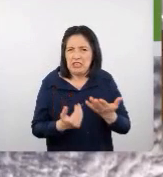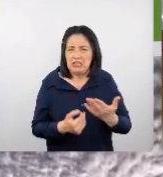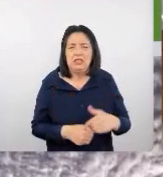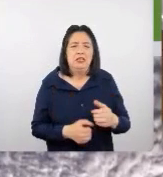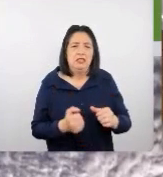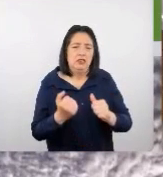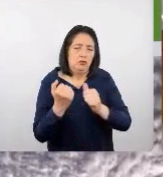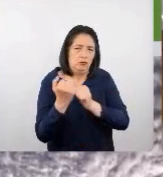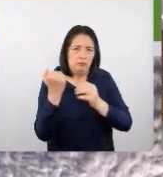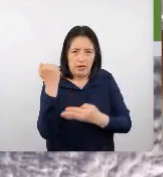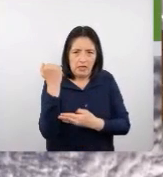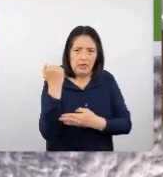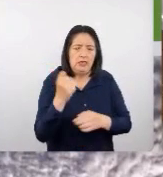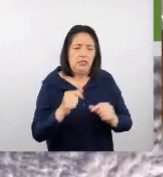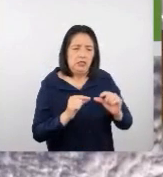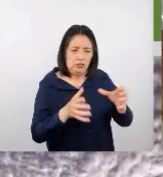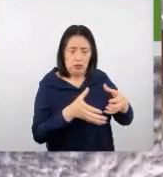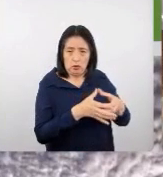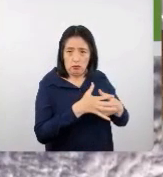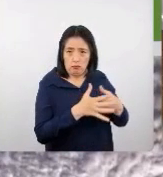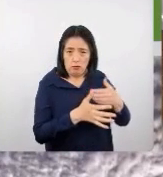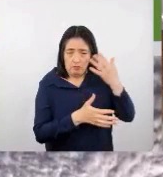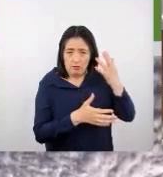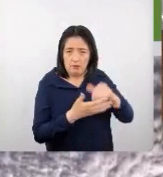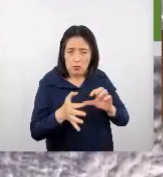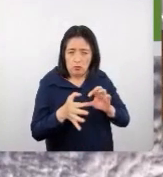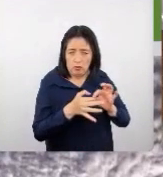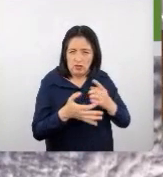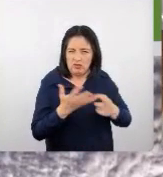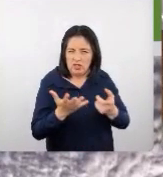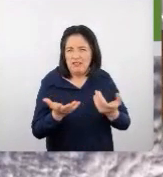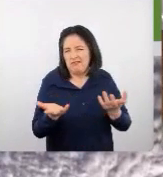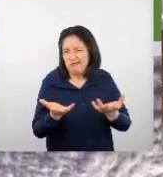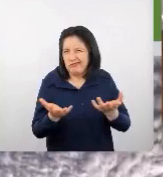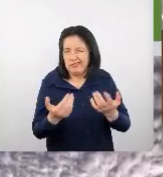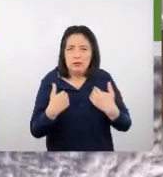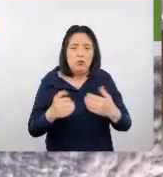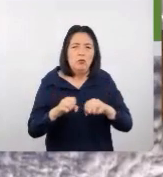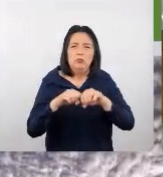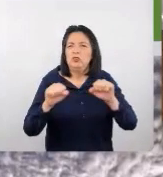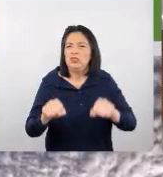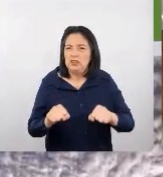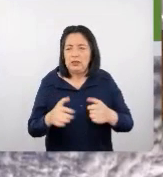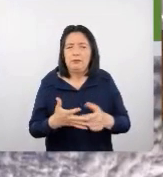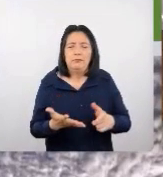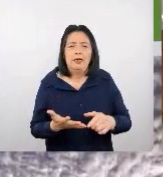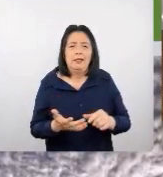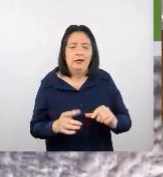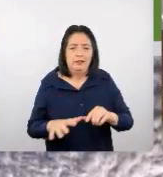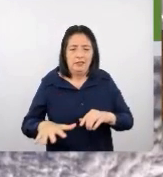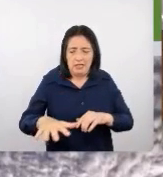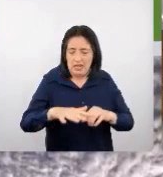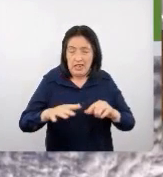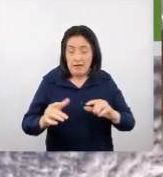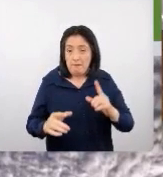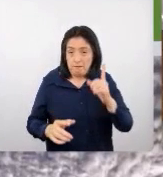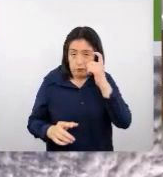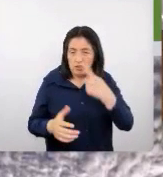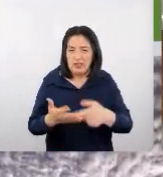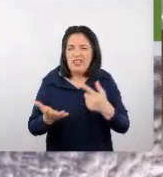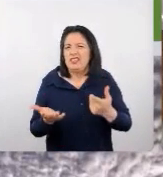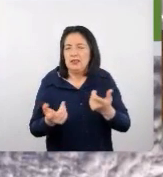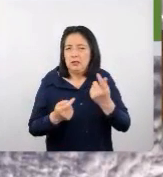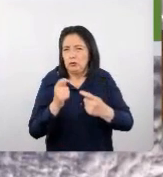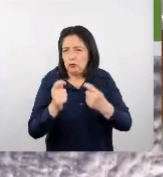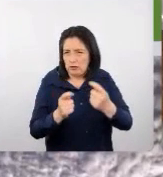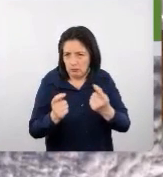tienen o han conformado una urbe o un sistema geopolítico que se basa en lo que es el turismo, que hoy